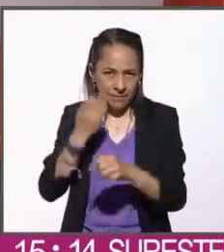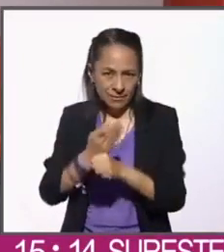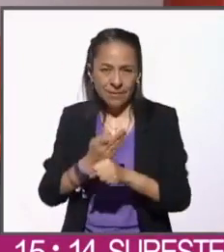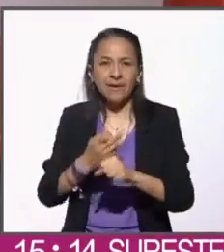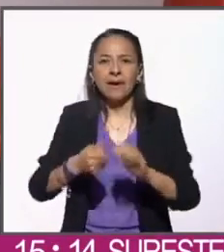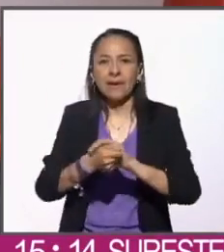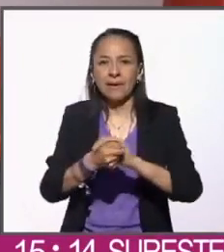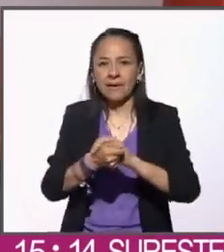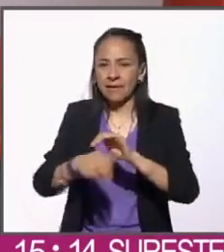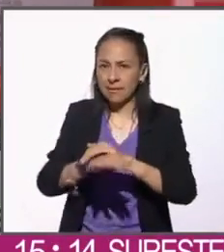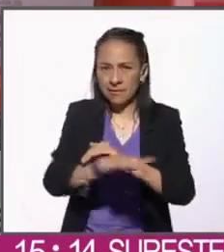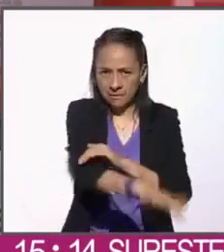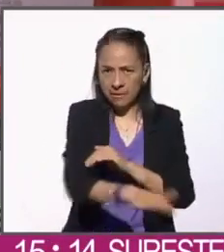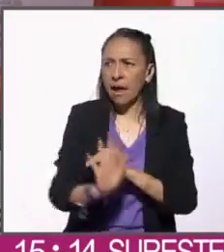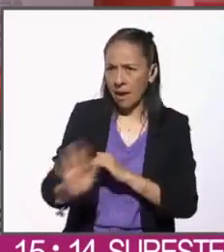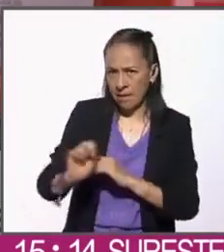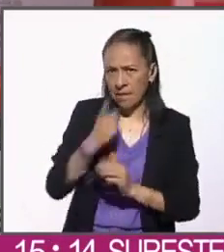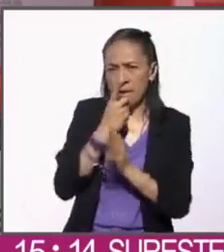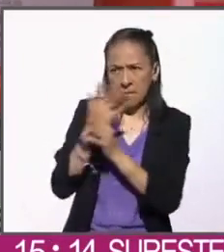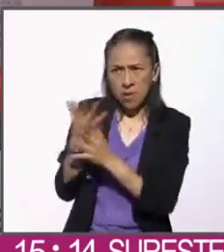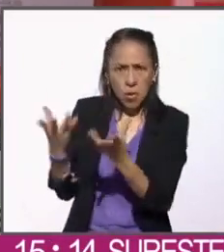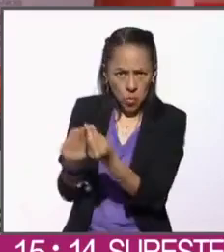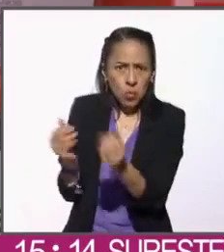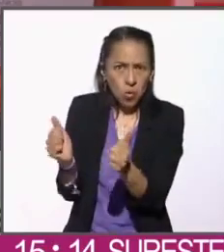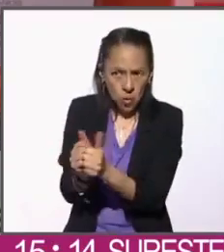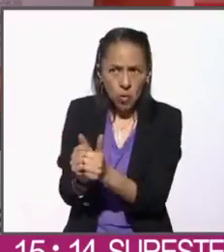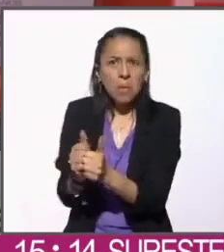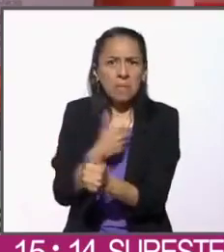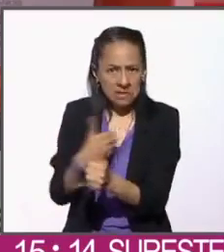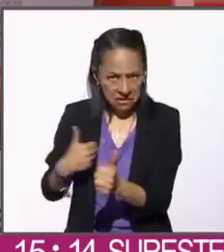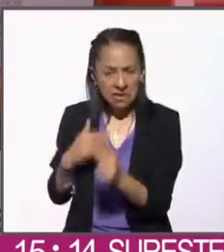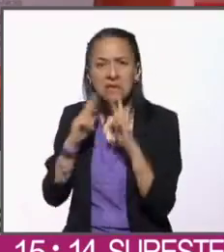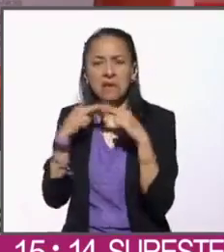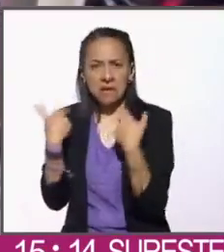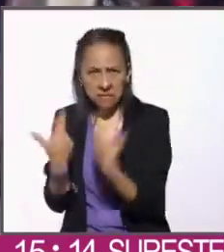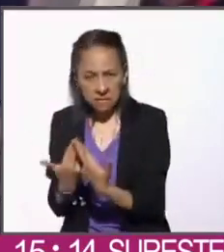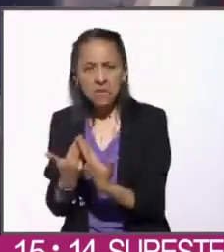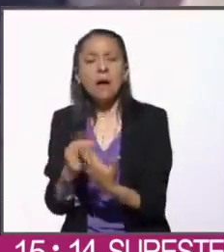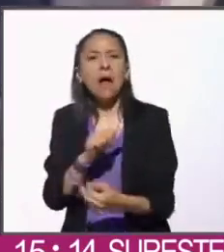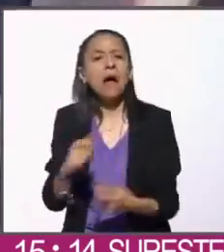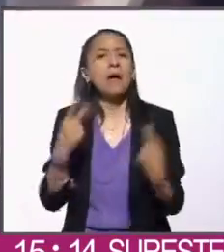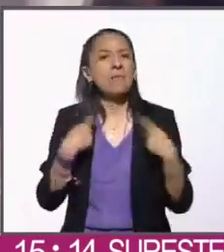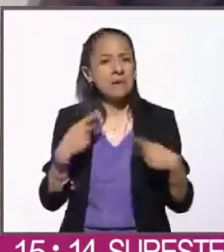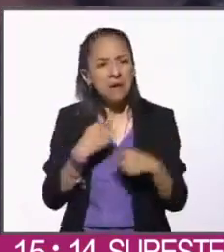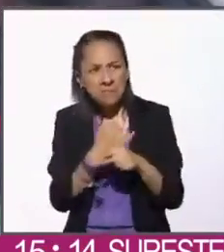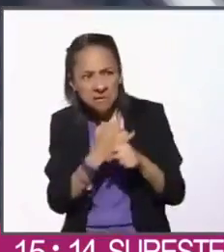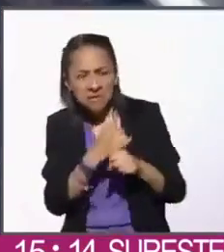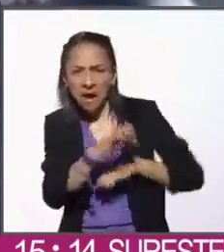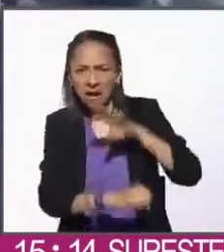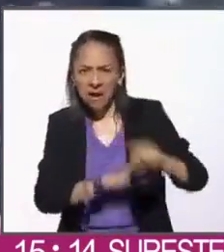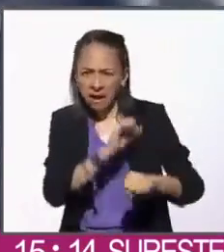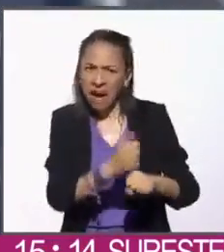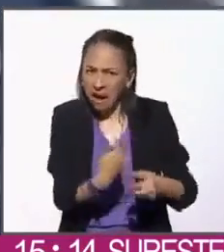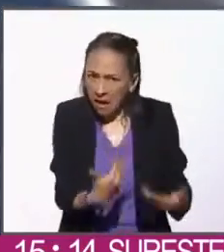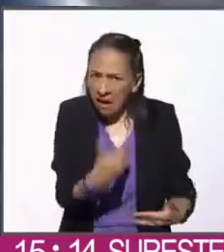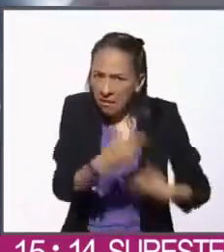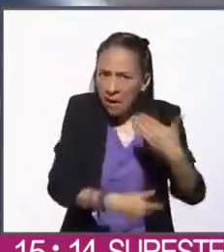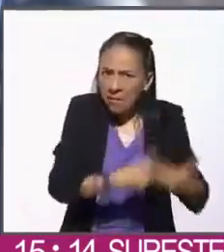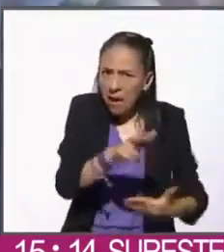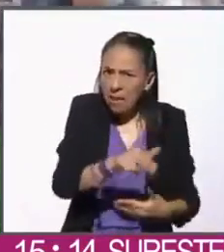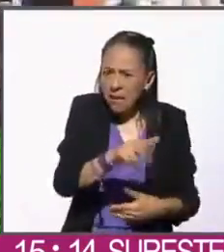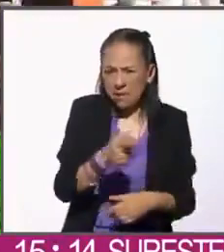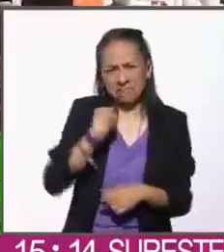el presidente, si hay investigación y si hay detenidos, no se explica por qué hechos como el del día de ayer en